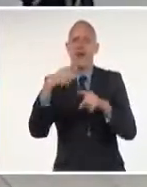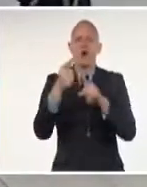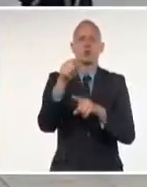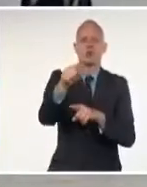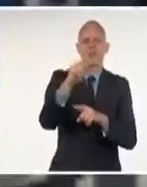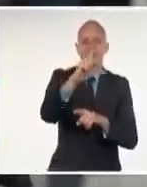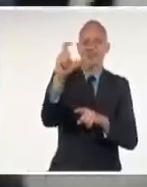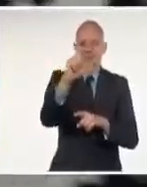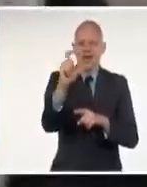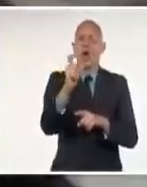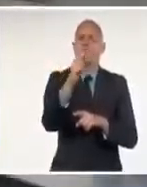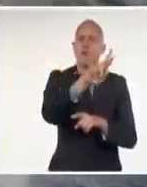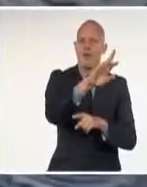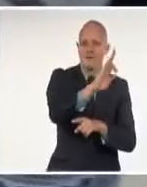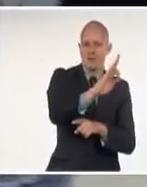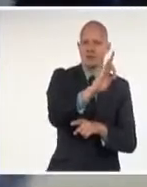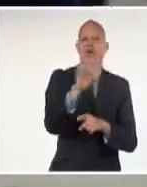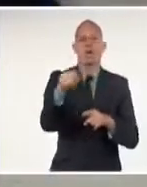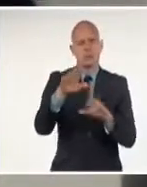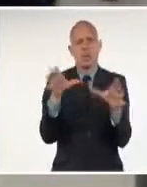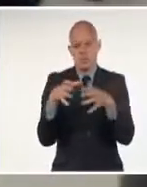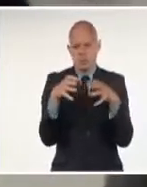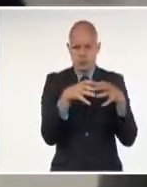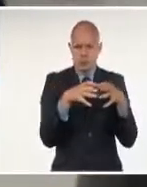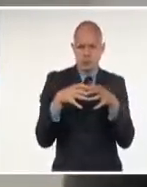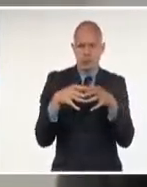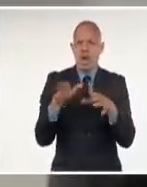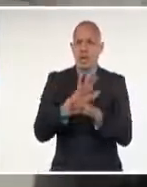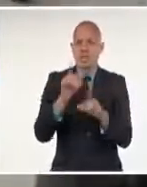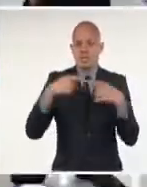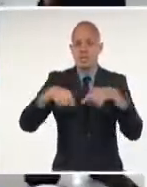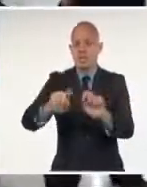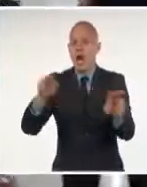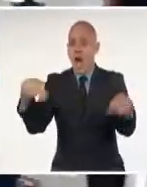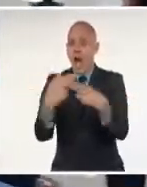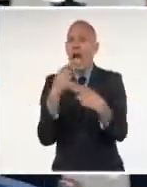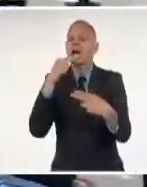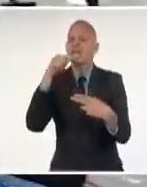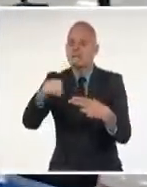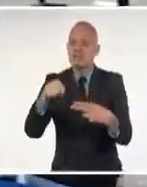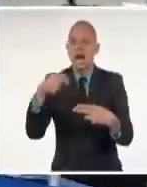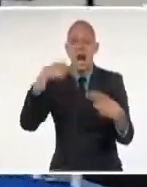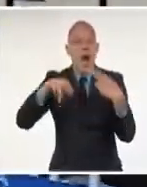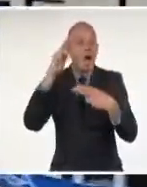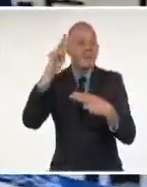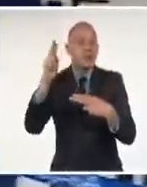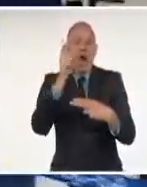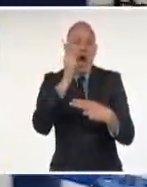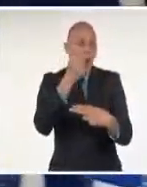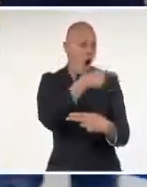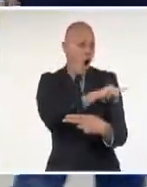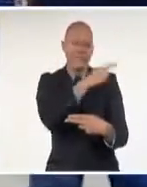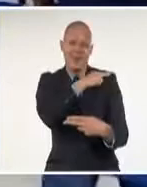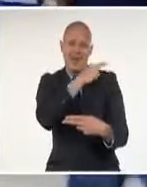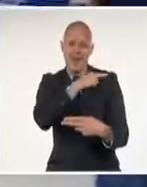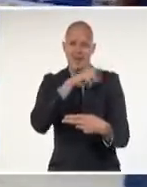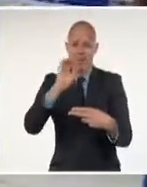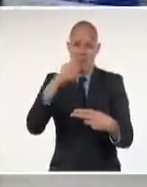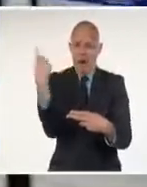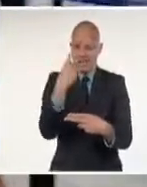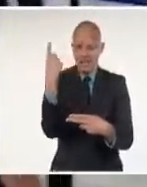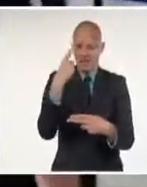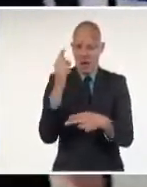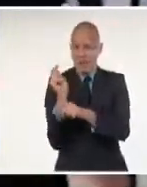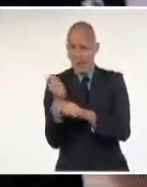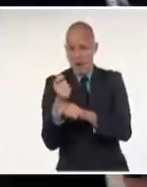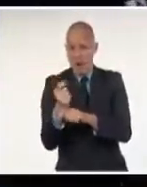Civil. El certamen, que estará dedicado al recién fallecido presidente de la Federación Cubana de Béisbol, Higinio Vélez Carrión, necesitó reprogramarse y variar su